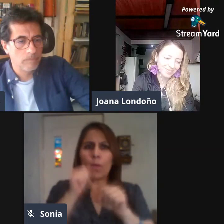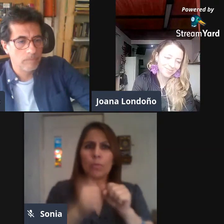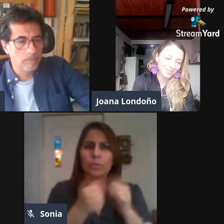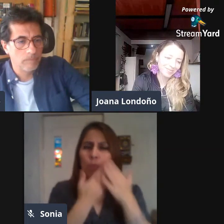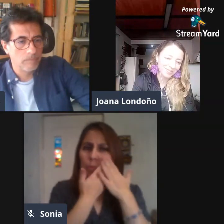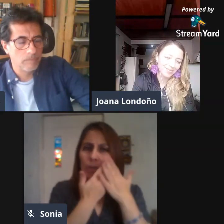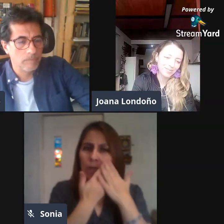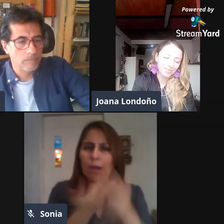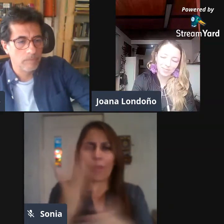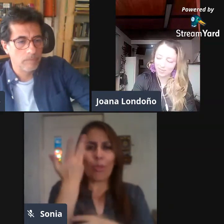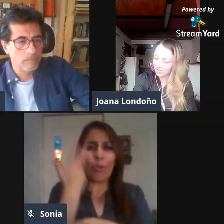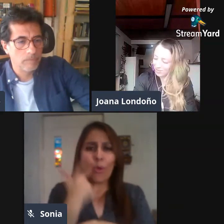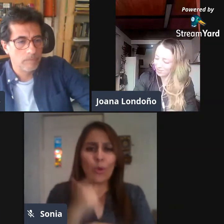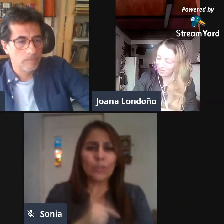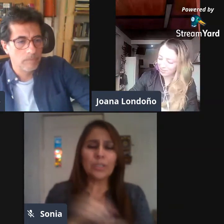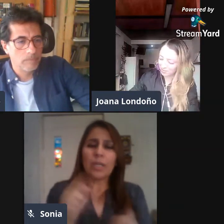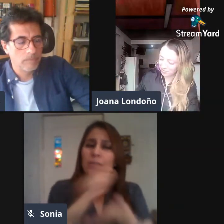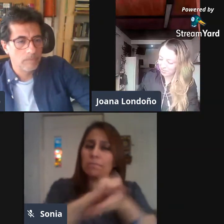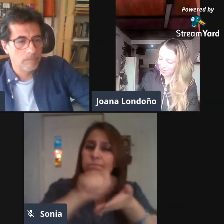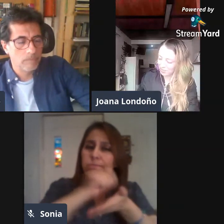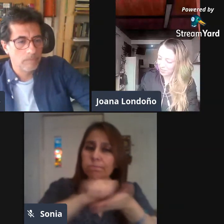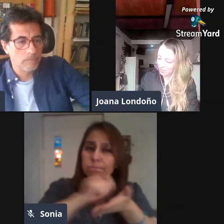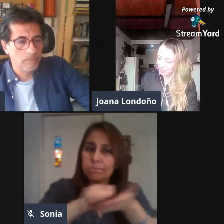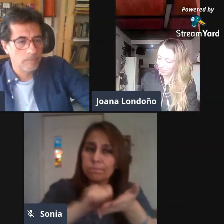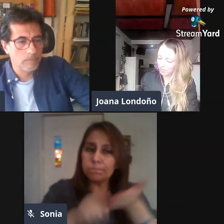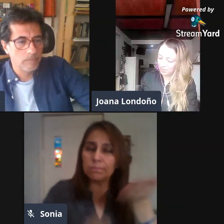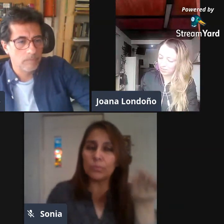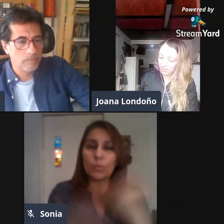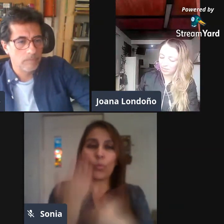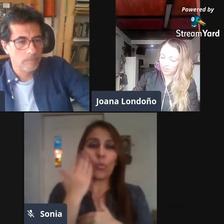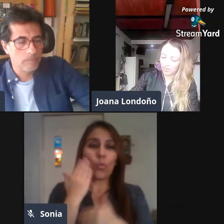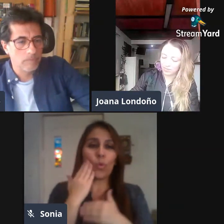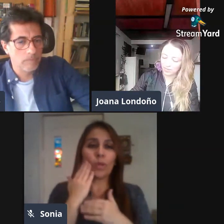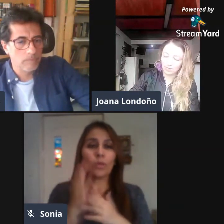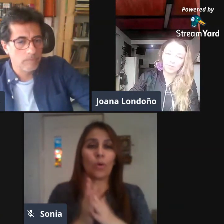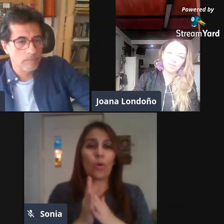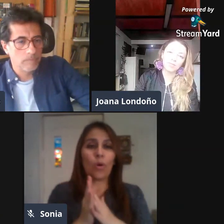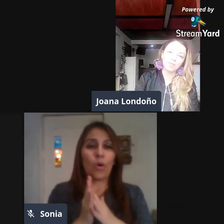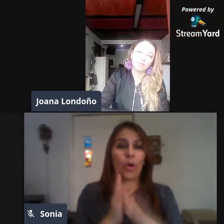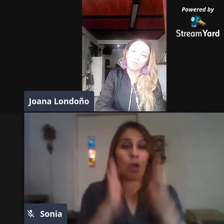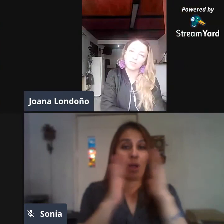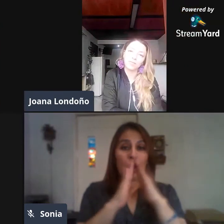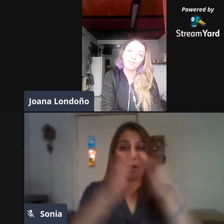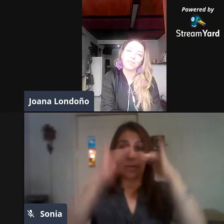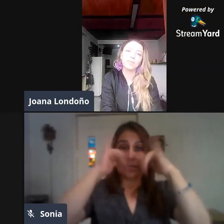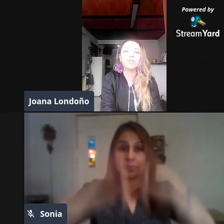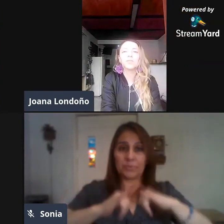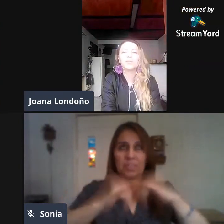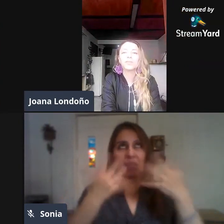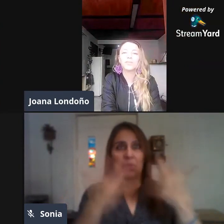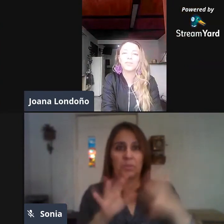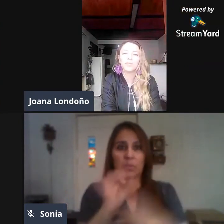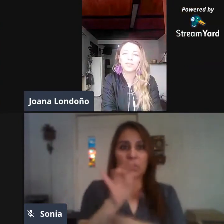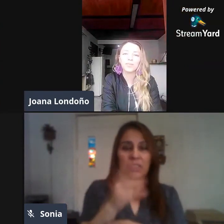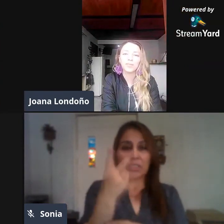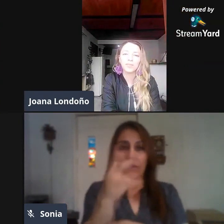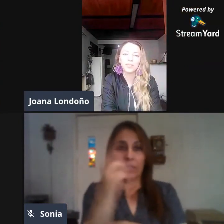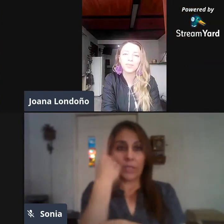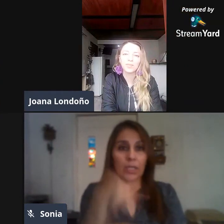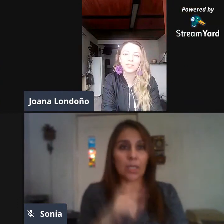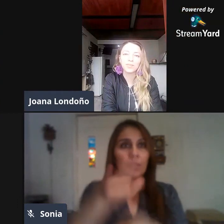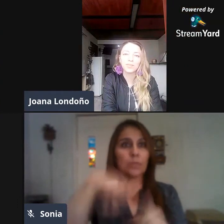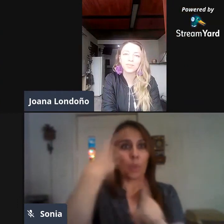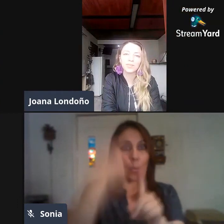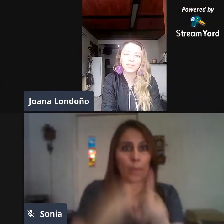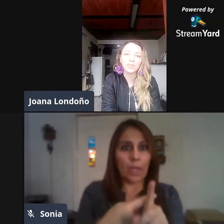cuando cuando la cuarentena gran eventualmente 15-20 días luego sufrimos que era un mes luego supimos que